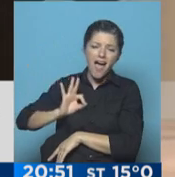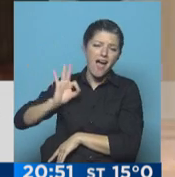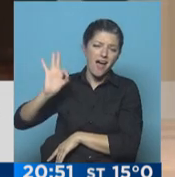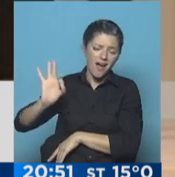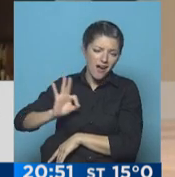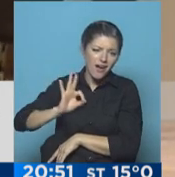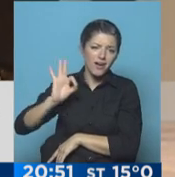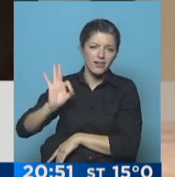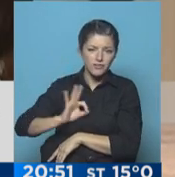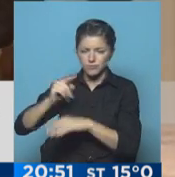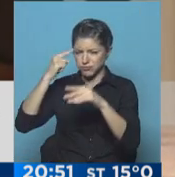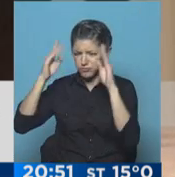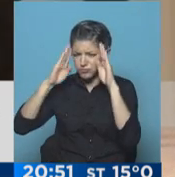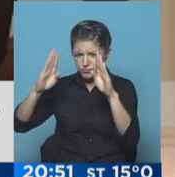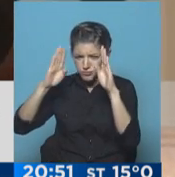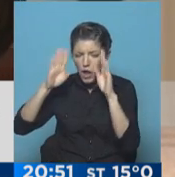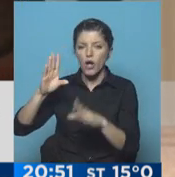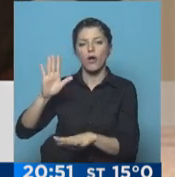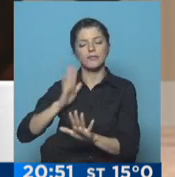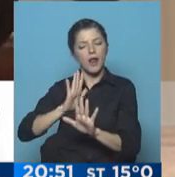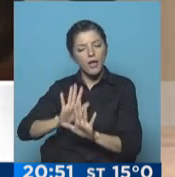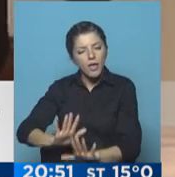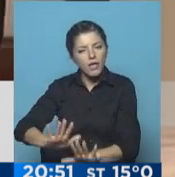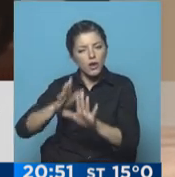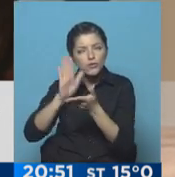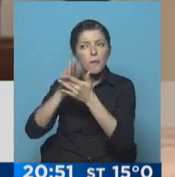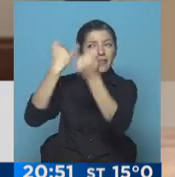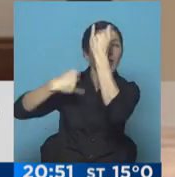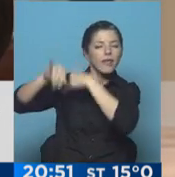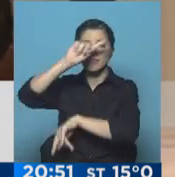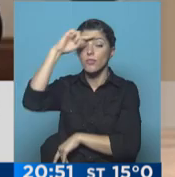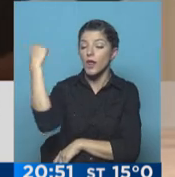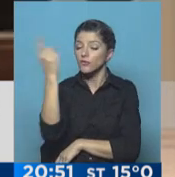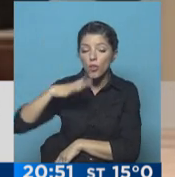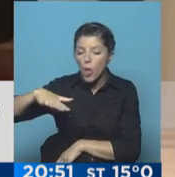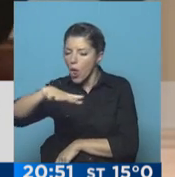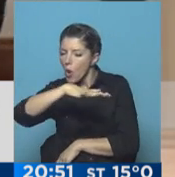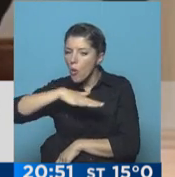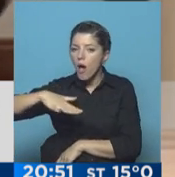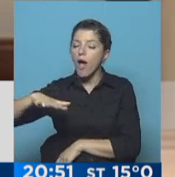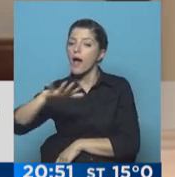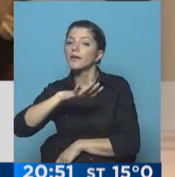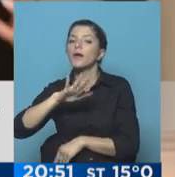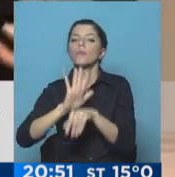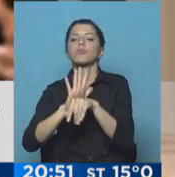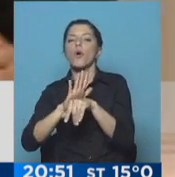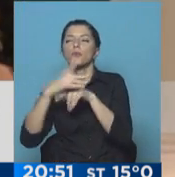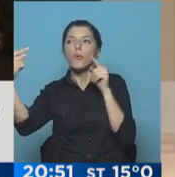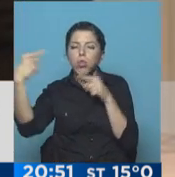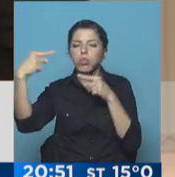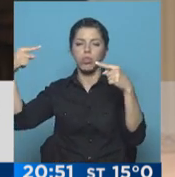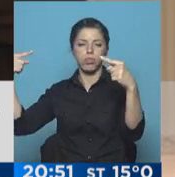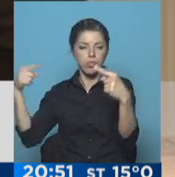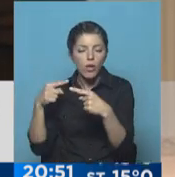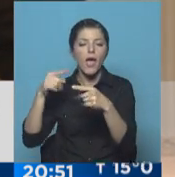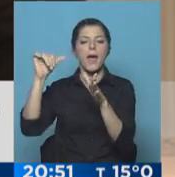tiempo se había tejido con tanta paciencia desde intereses externos a la región y que era una suerte de pseudo enfrentamiento